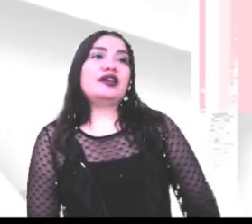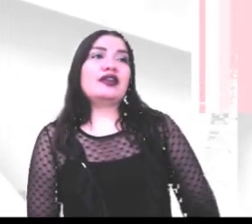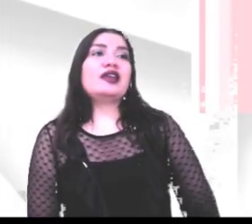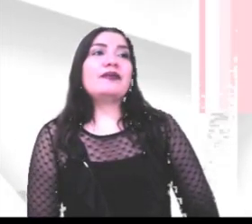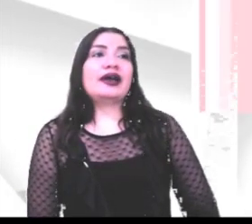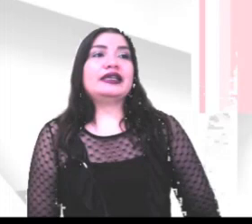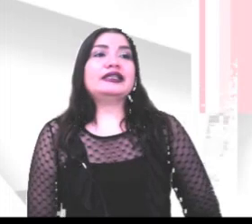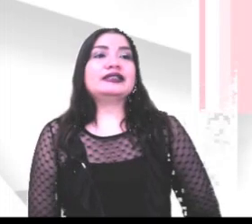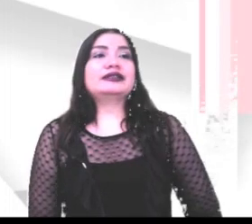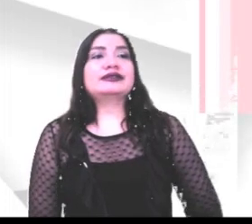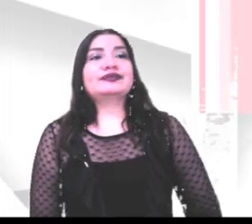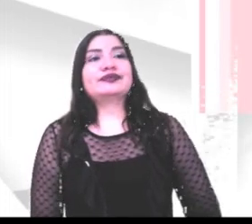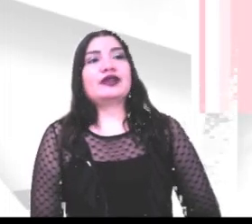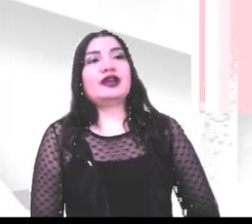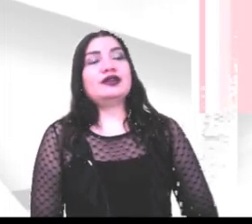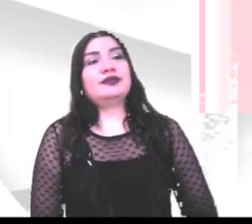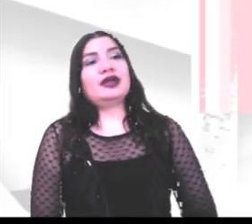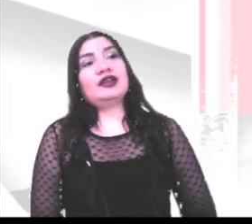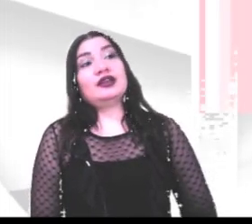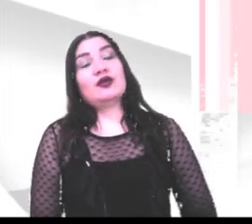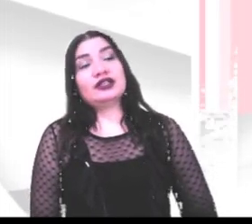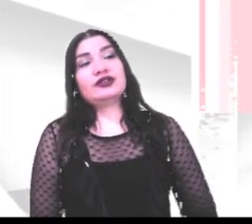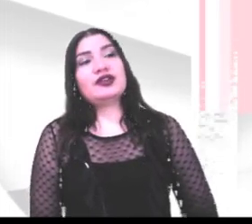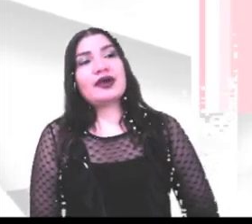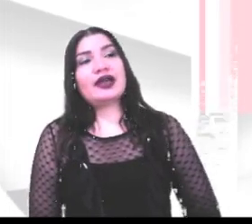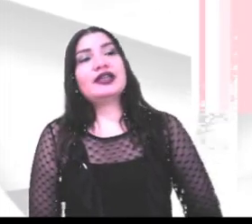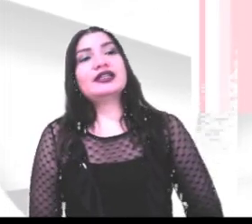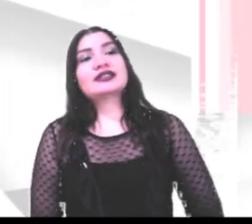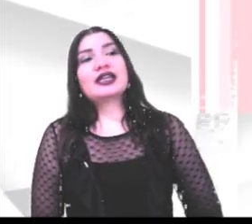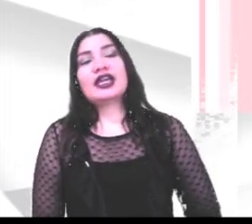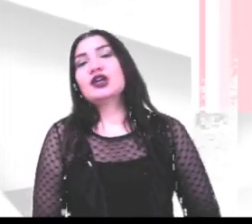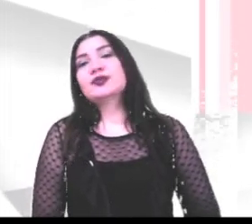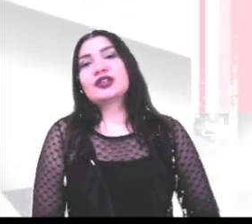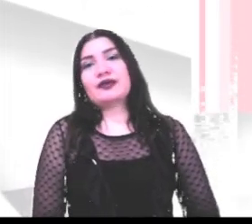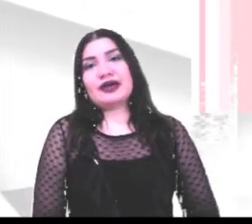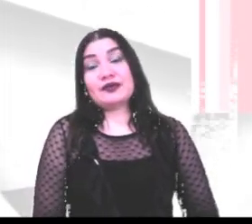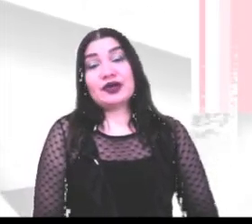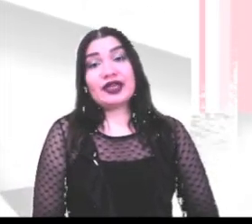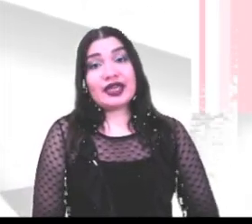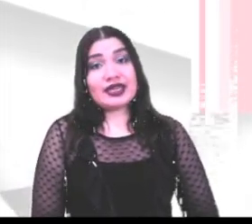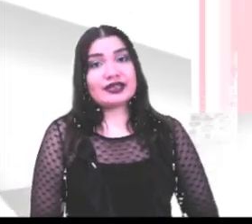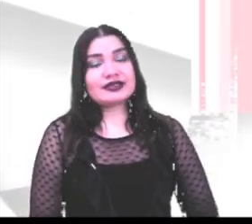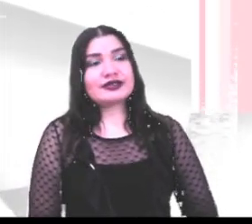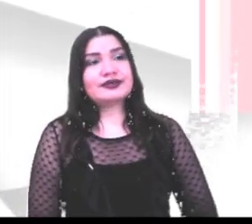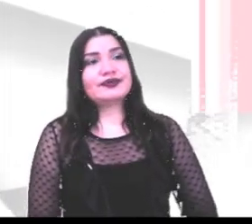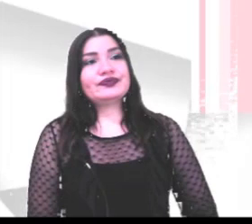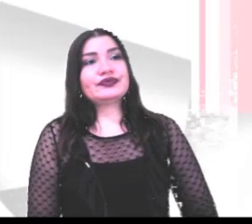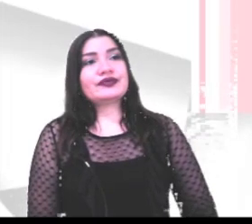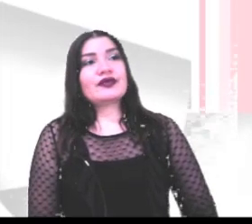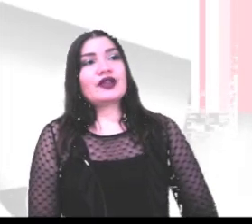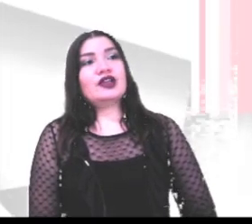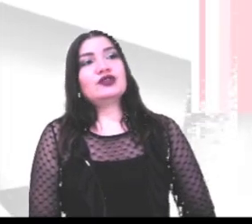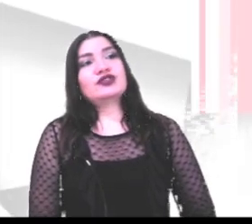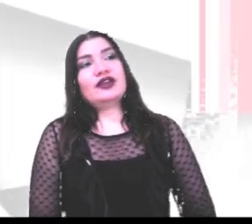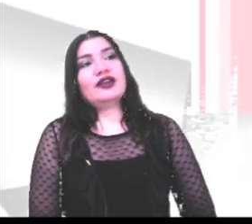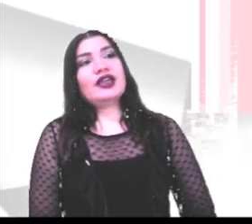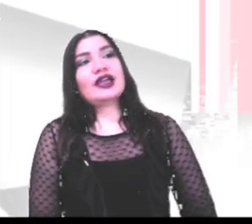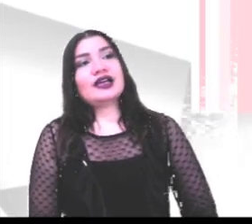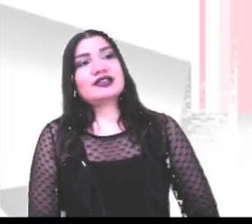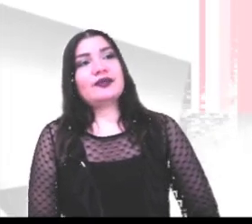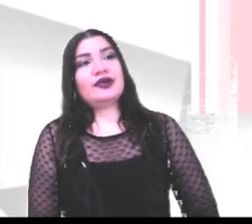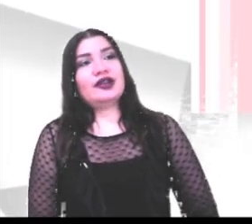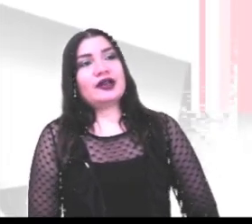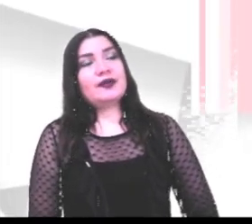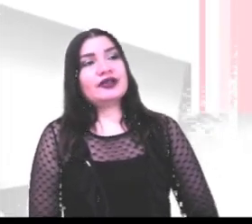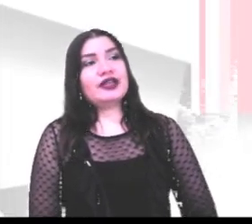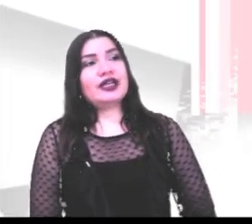esa serie de imágenes hay ahí cuatro imágenes que observamos en ellas hay ustedes en